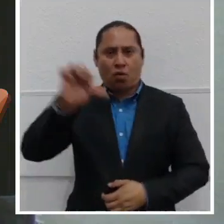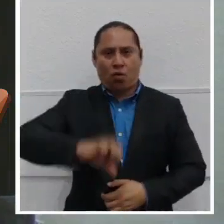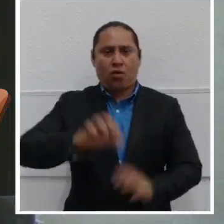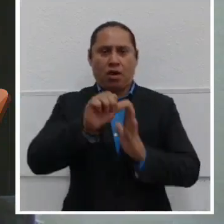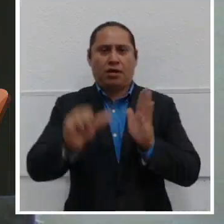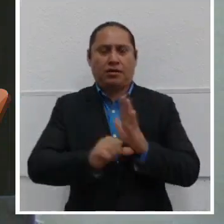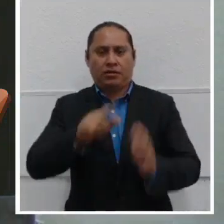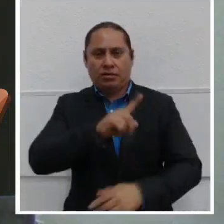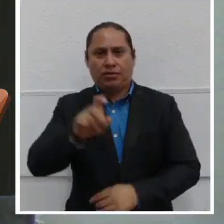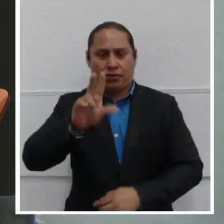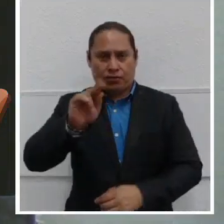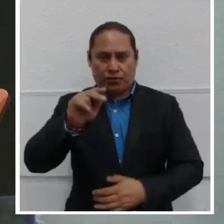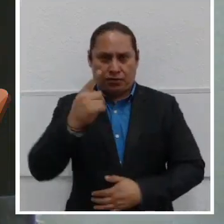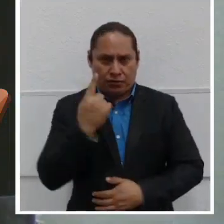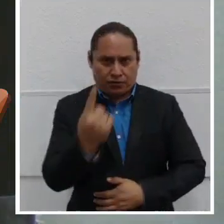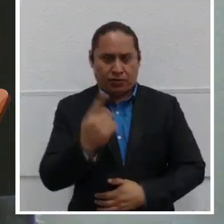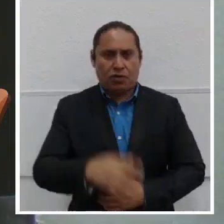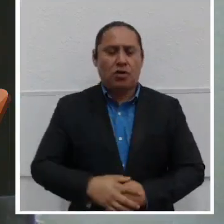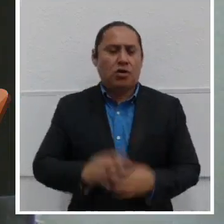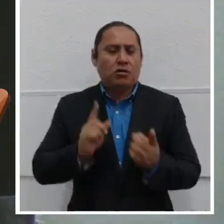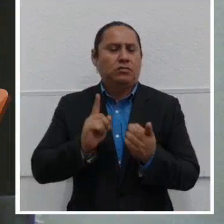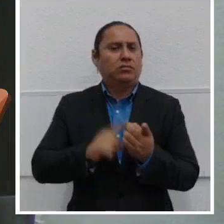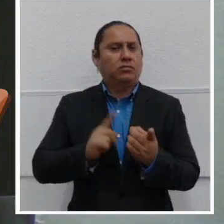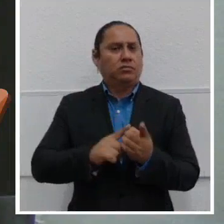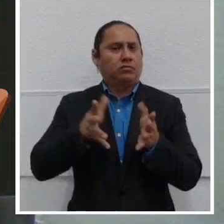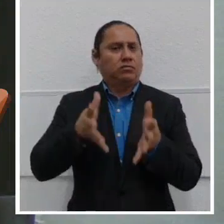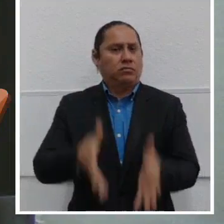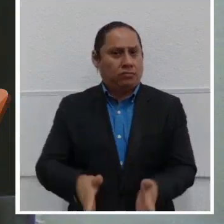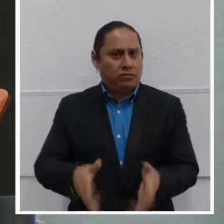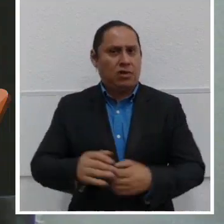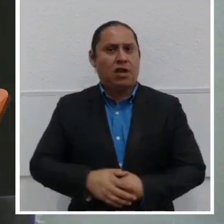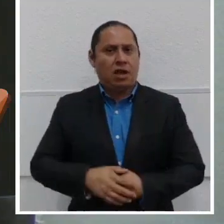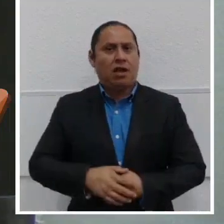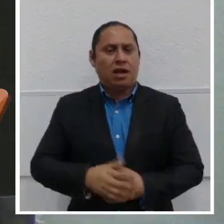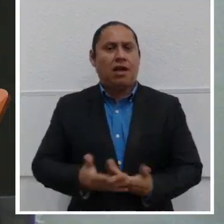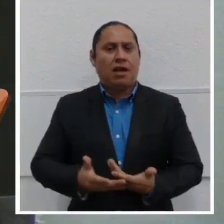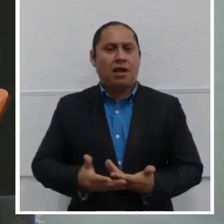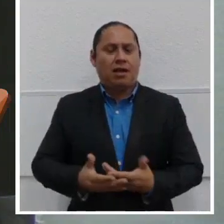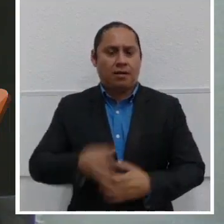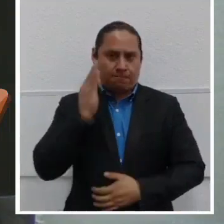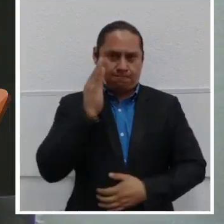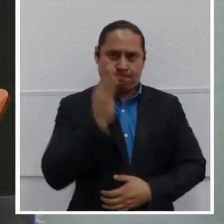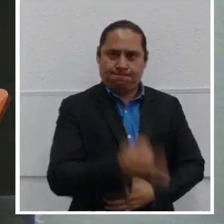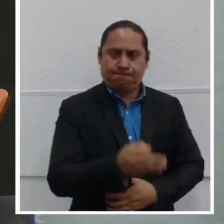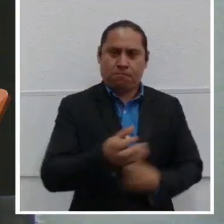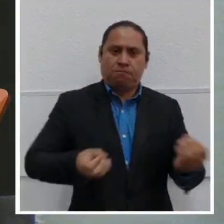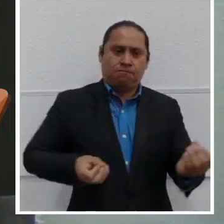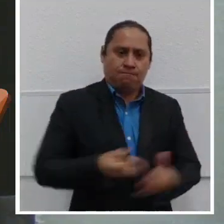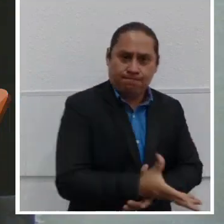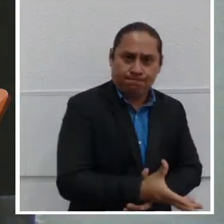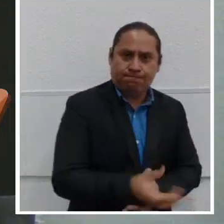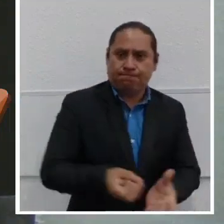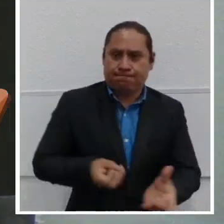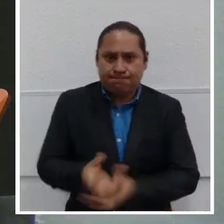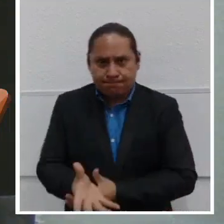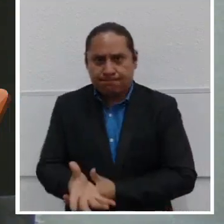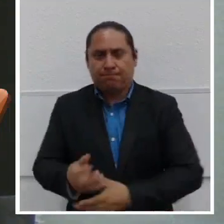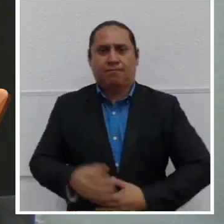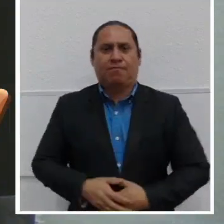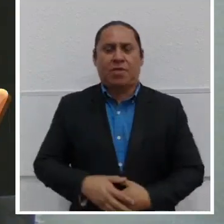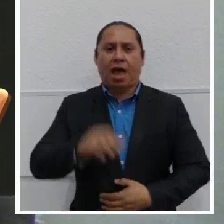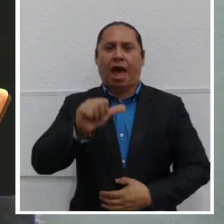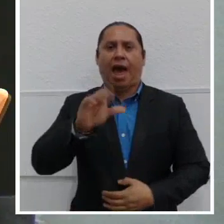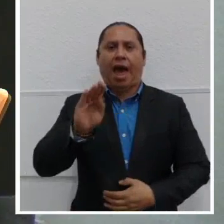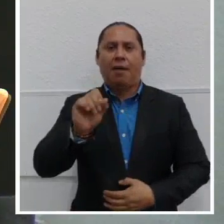artículo 181 donde ya tenemos la tipificación del aborto donde no es punible y